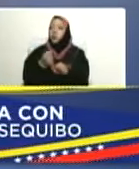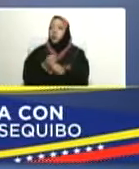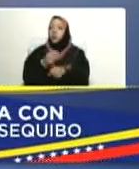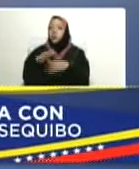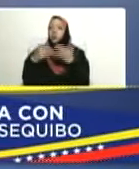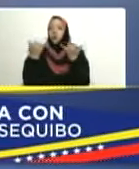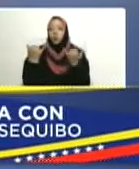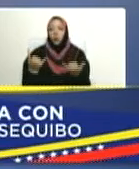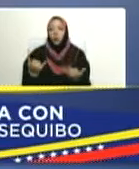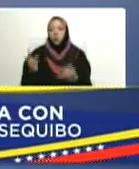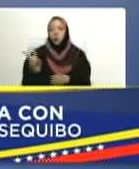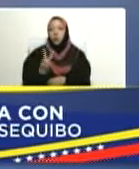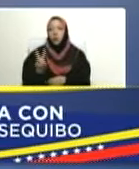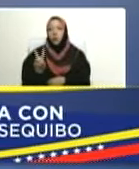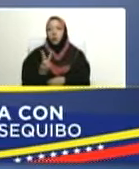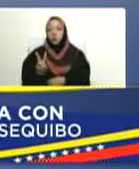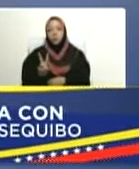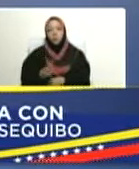de Venezuela